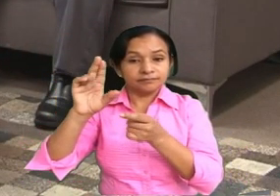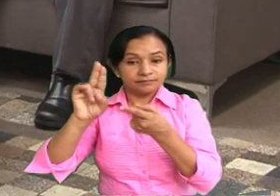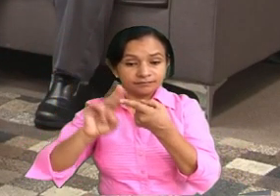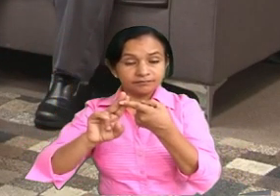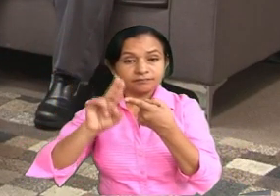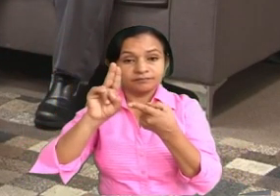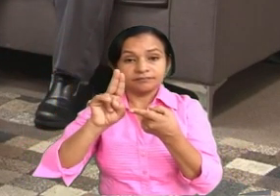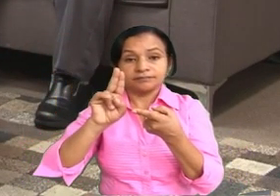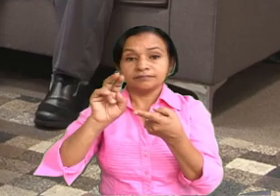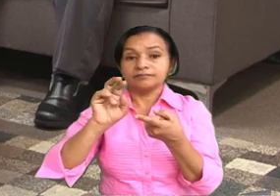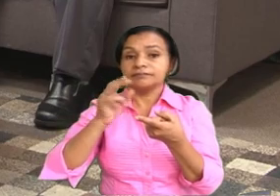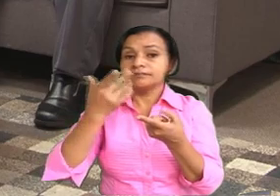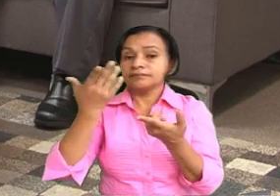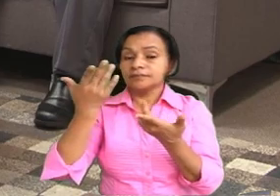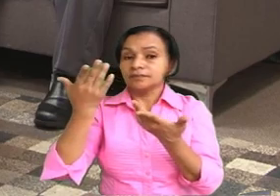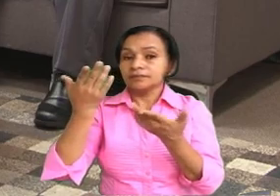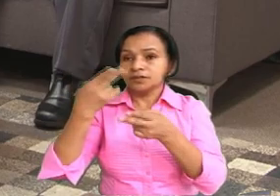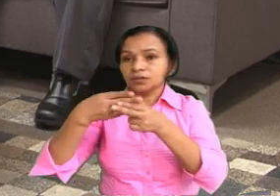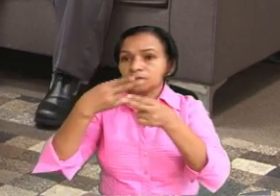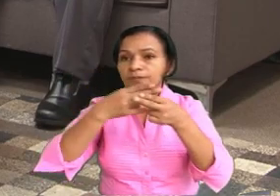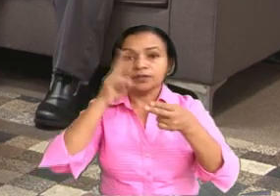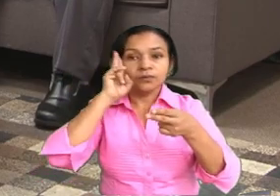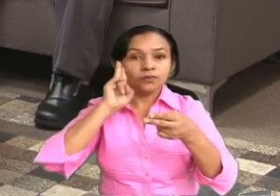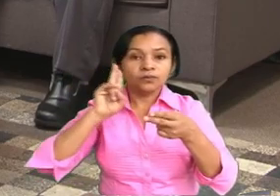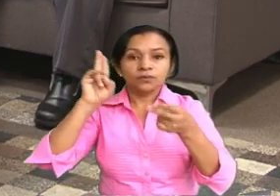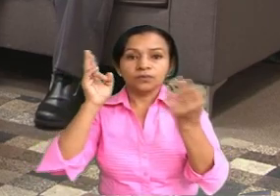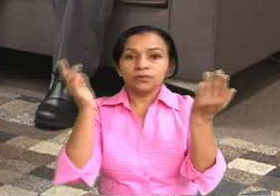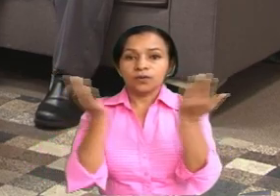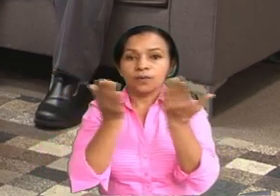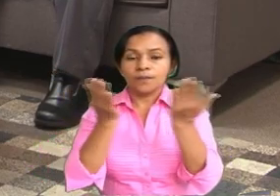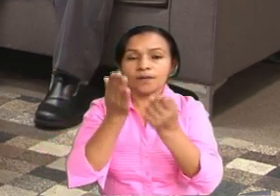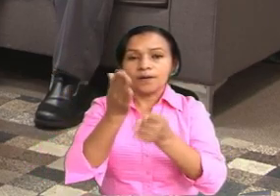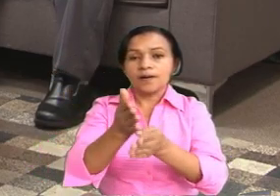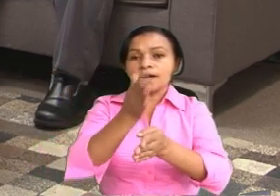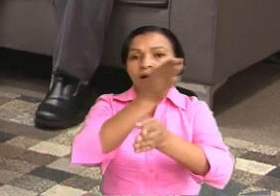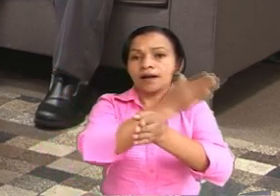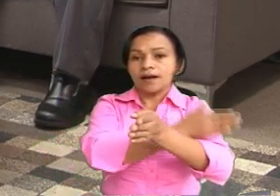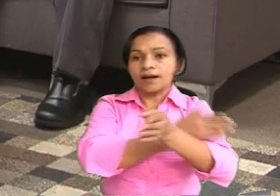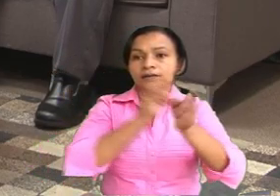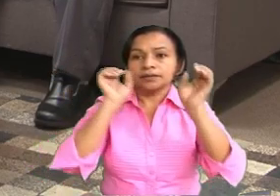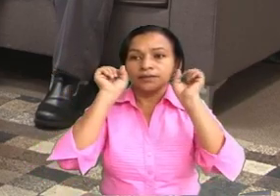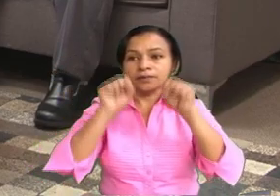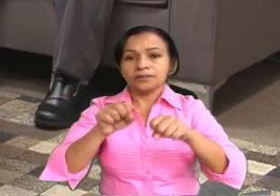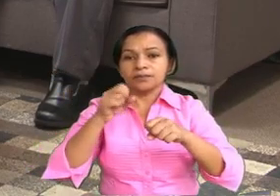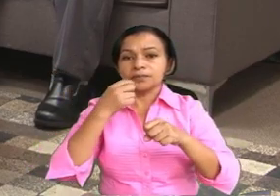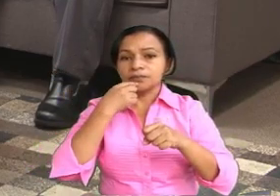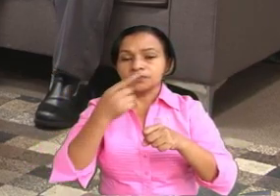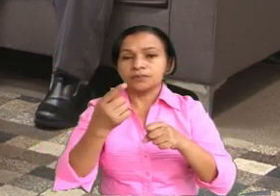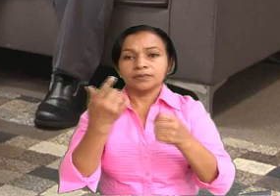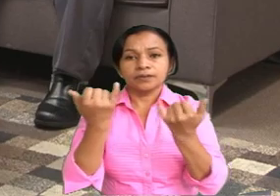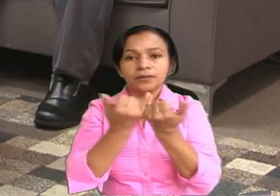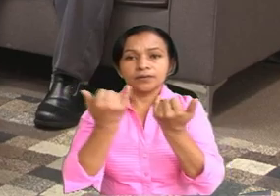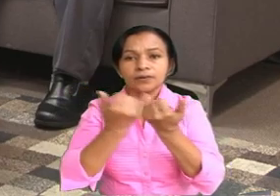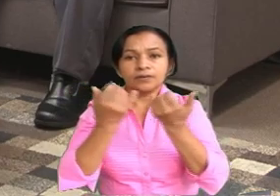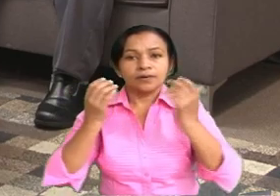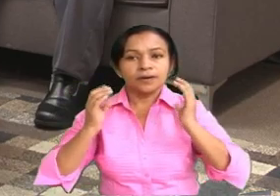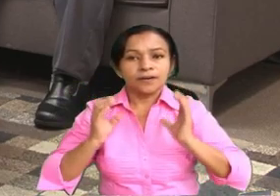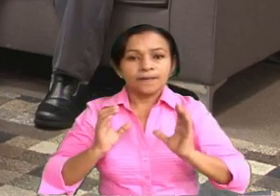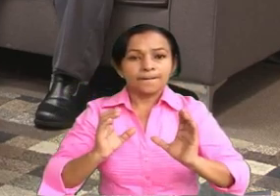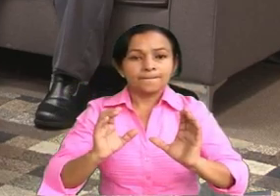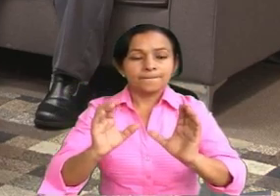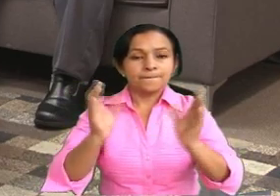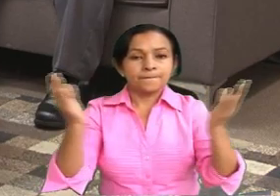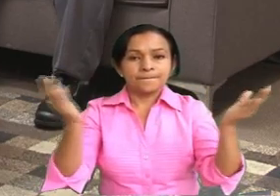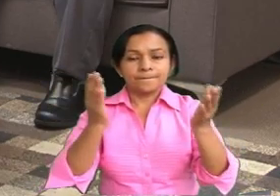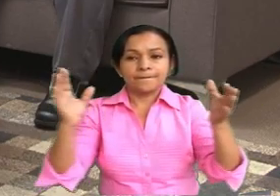Vicu y Huracán, gracias. Y entonces es en esa parte. Posteriormente podemos ver el avance, las carreteras, cómo está uniendo